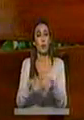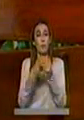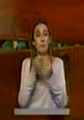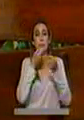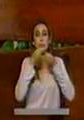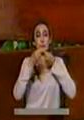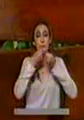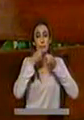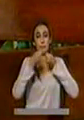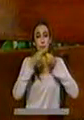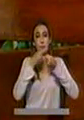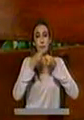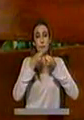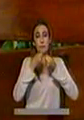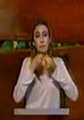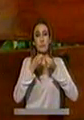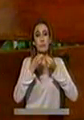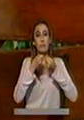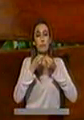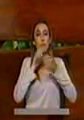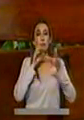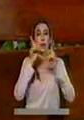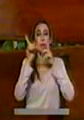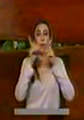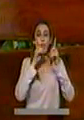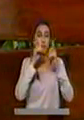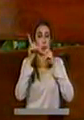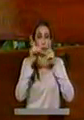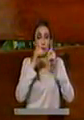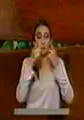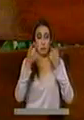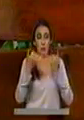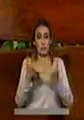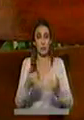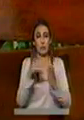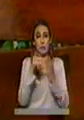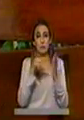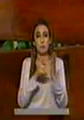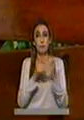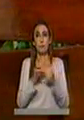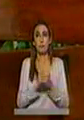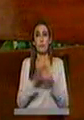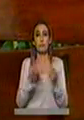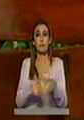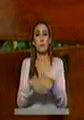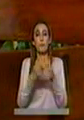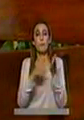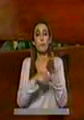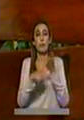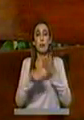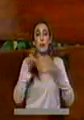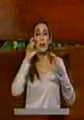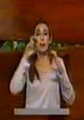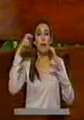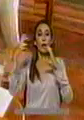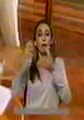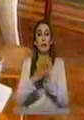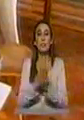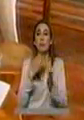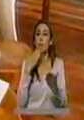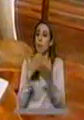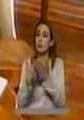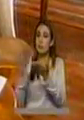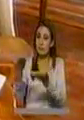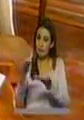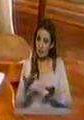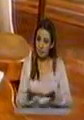el espacio de conversación y de diálogo en este programa, vamos a arrancar con la ministra de Turismo, Rosy Prado. Muchas gracias por